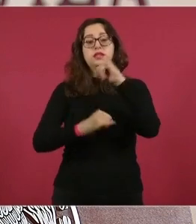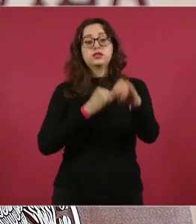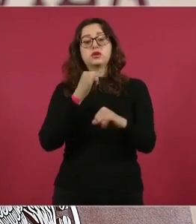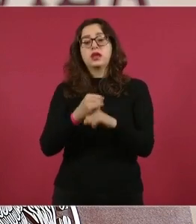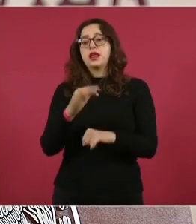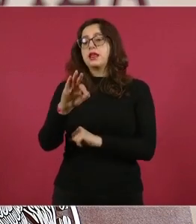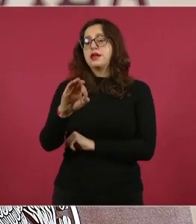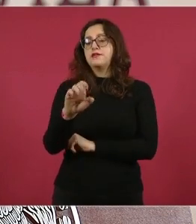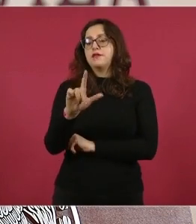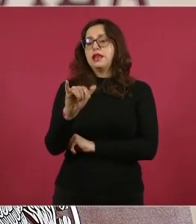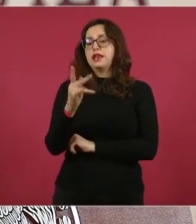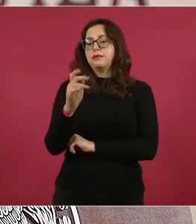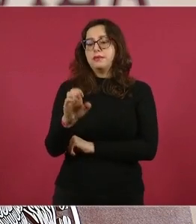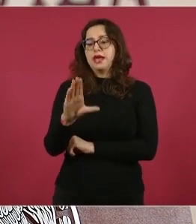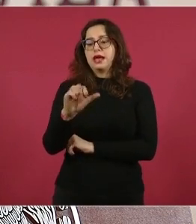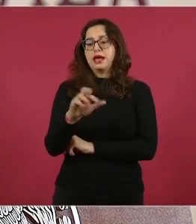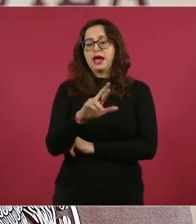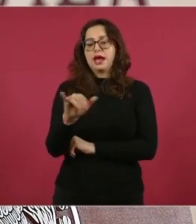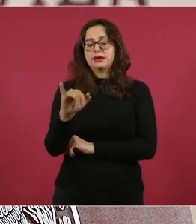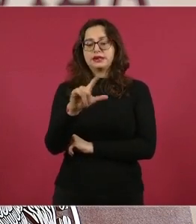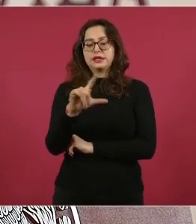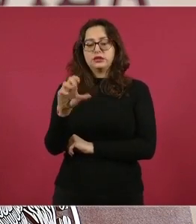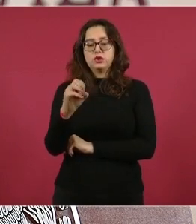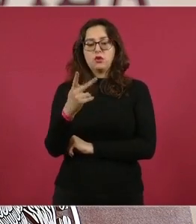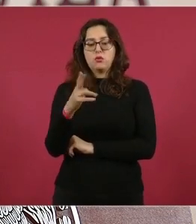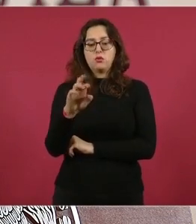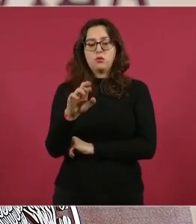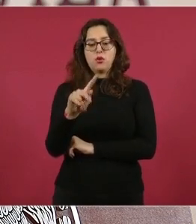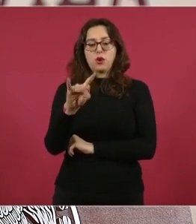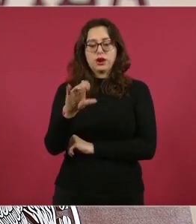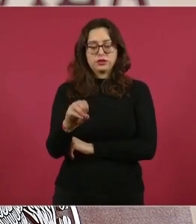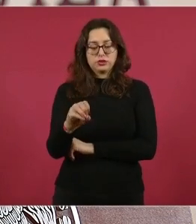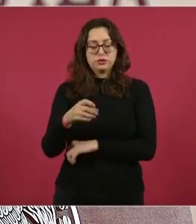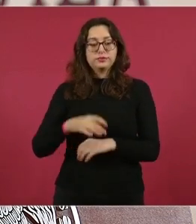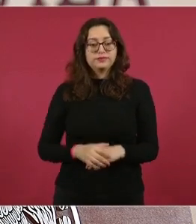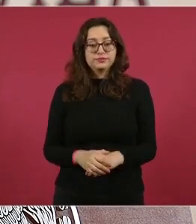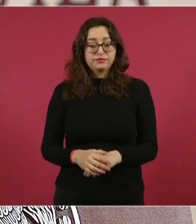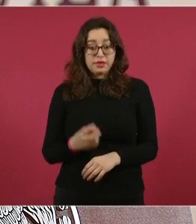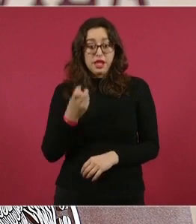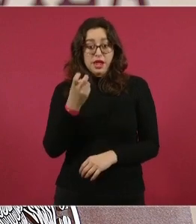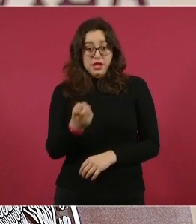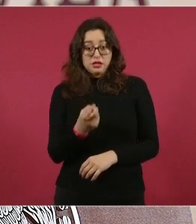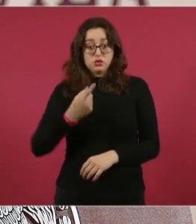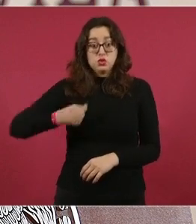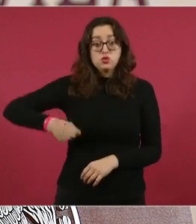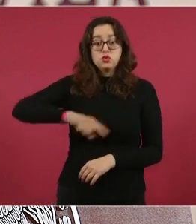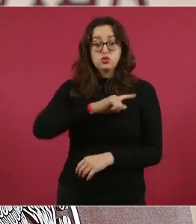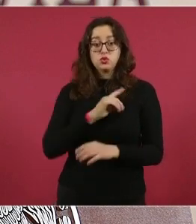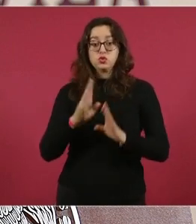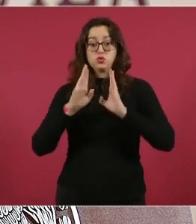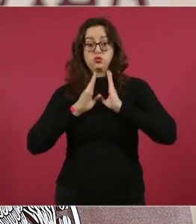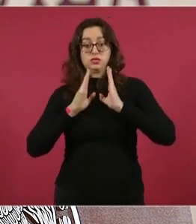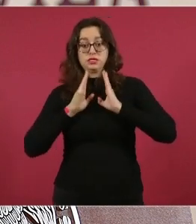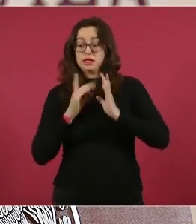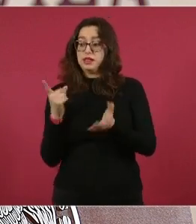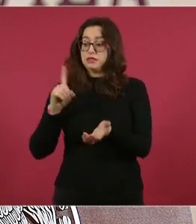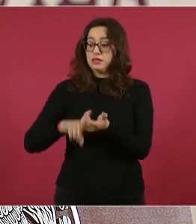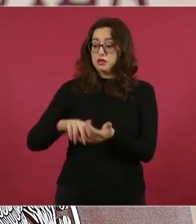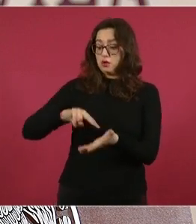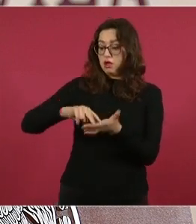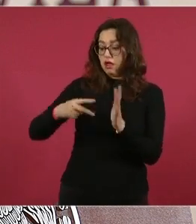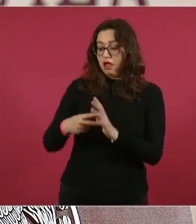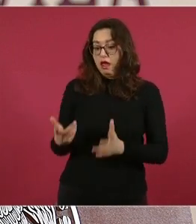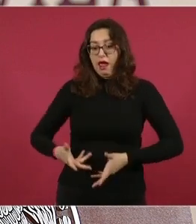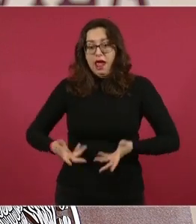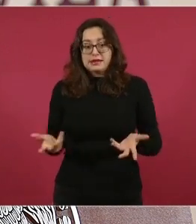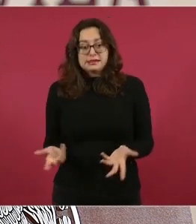Roo. Todo este aporte que realiza el Instituto Armado y principalmente el Cuerpo de Ingenieros del Ejército